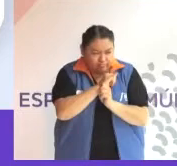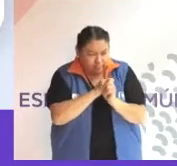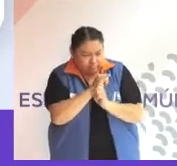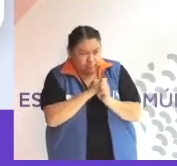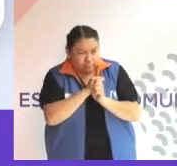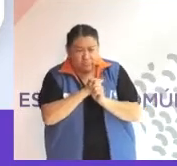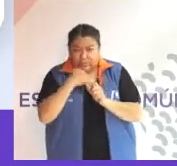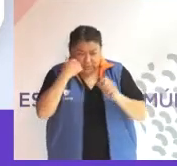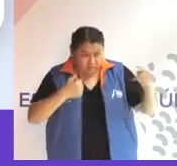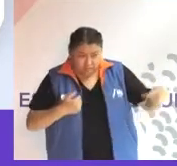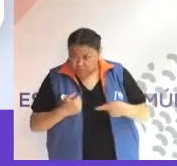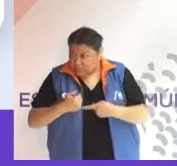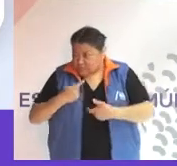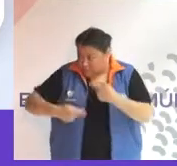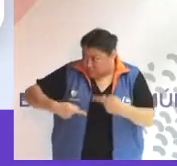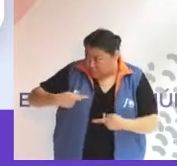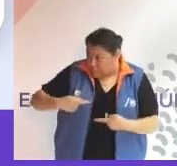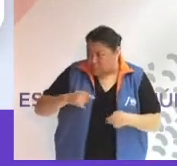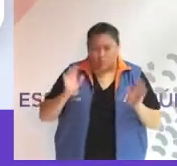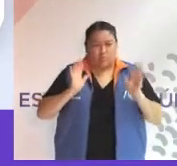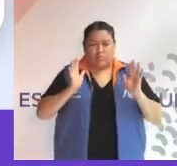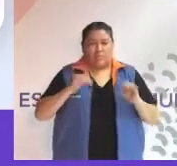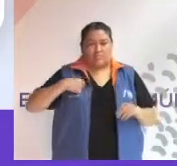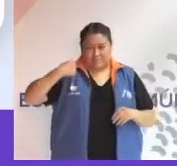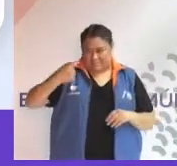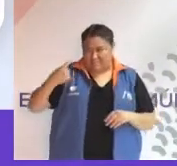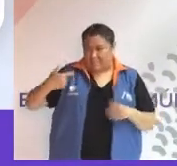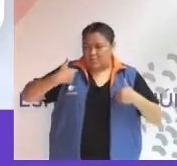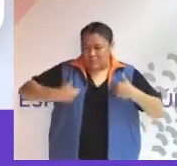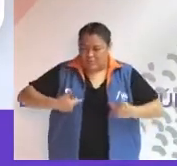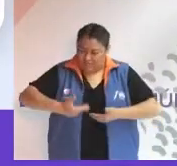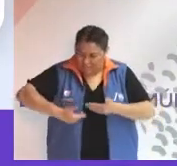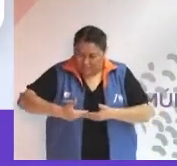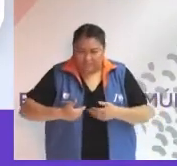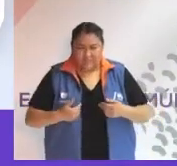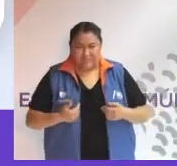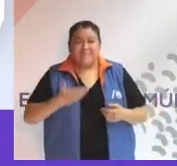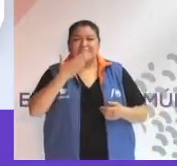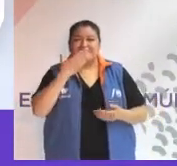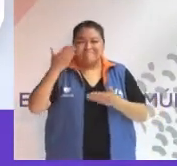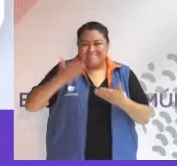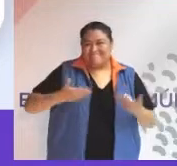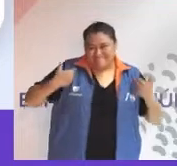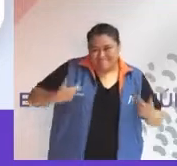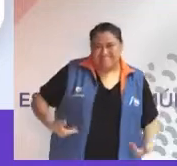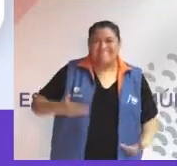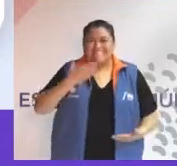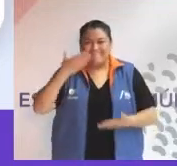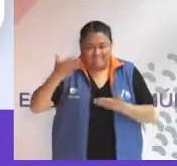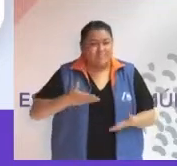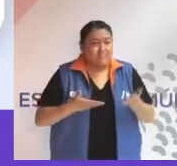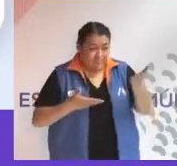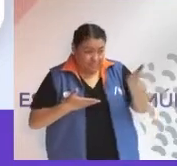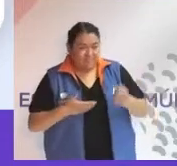con las preguntas o vas a presentar. Voy a dejar que se presenten los demás. Okay, entonces esa soy yo. Bienvenida. Bienvenidos los demás.